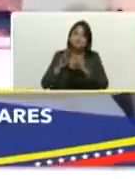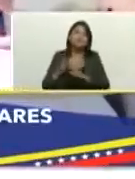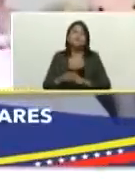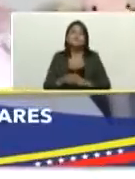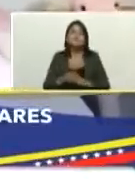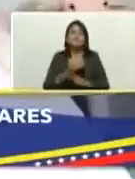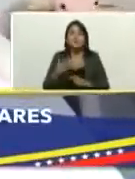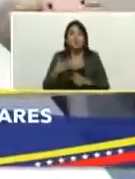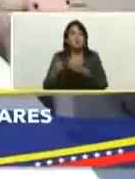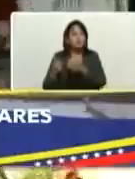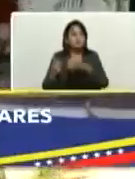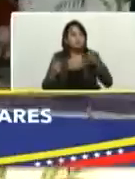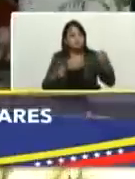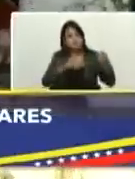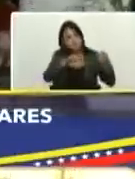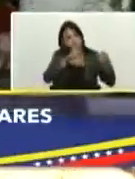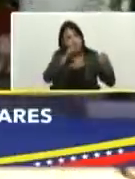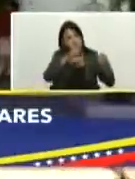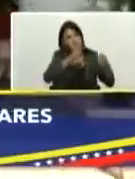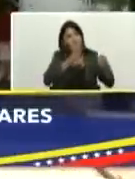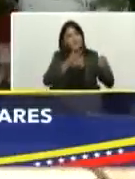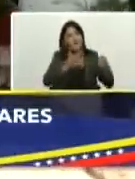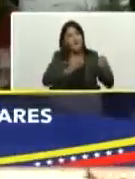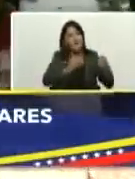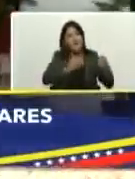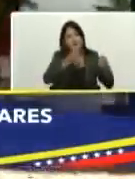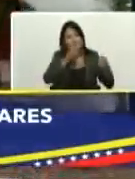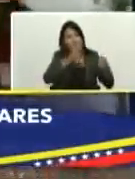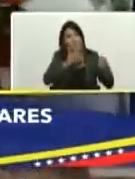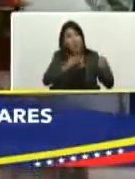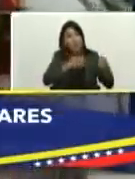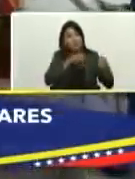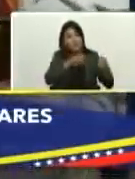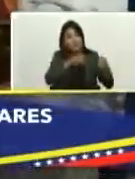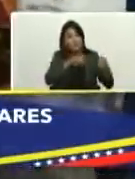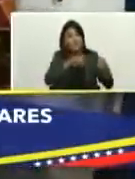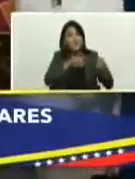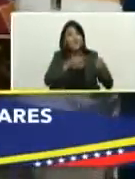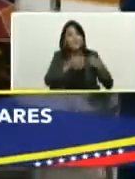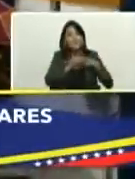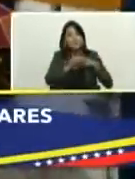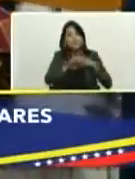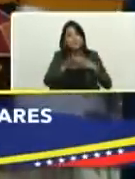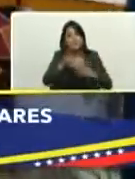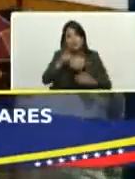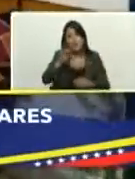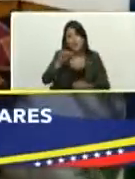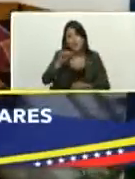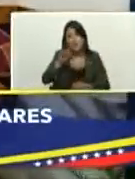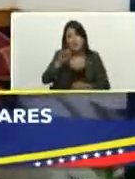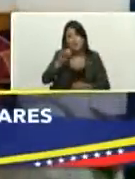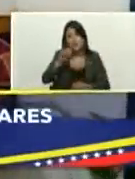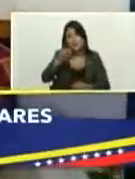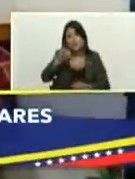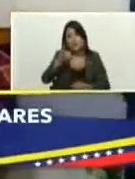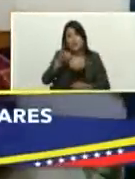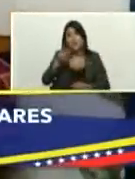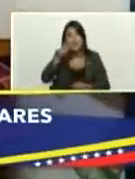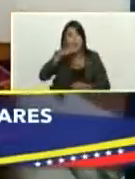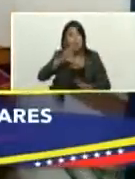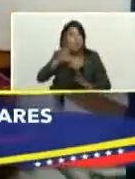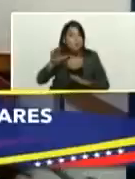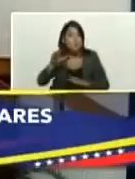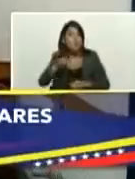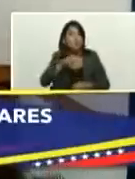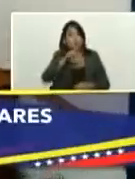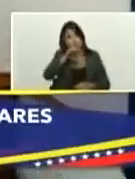alcalde joven de Caroní, que junto al Poder Popular y con el apoyo de usted, que ha sido incondicional hacia